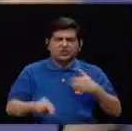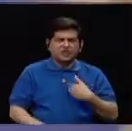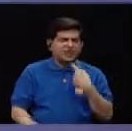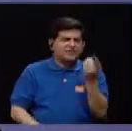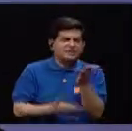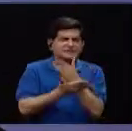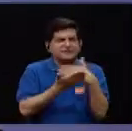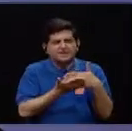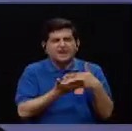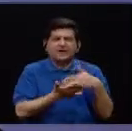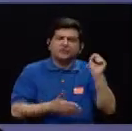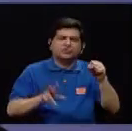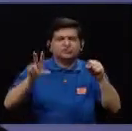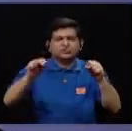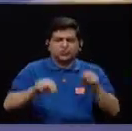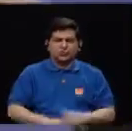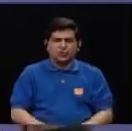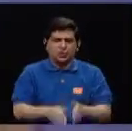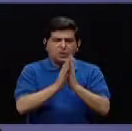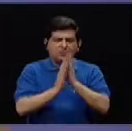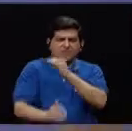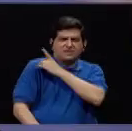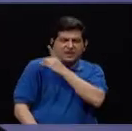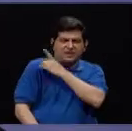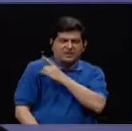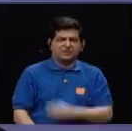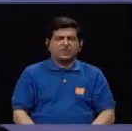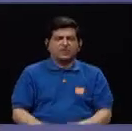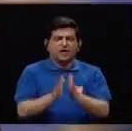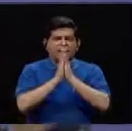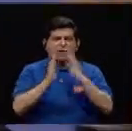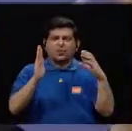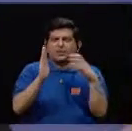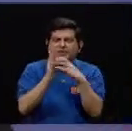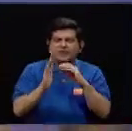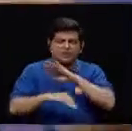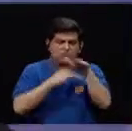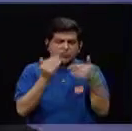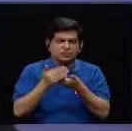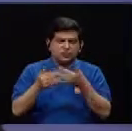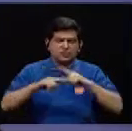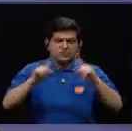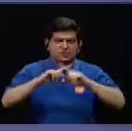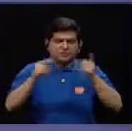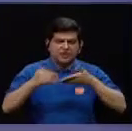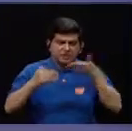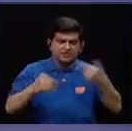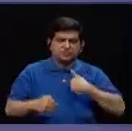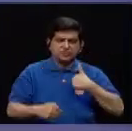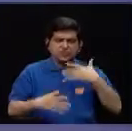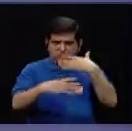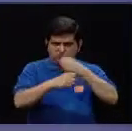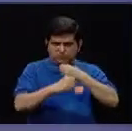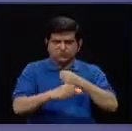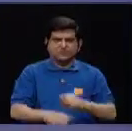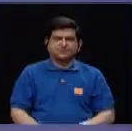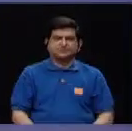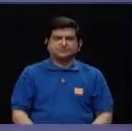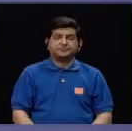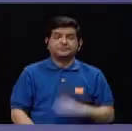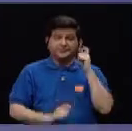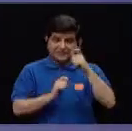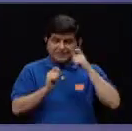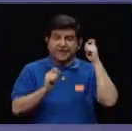dice algo, no dice algo, te lo pide la directora, lo pide el guión, todo ese tipo de cuestionamientos que uno se hace. Y